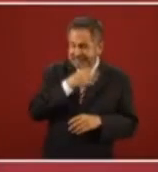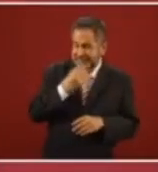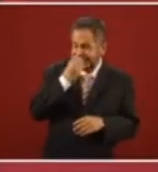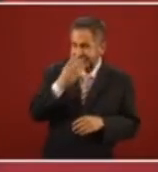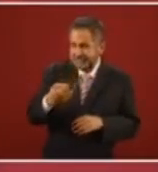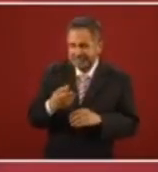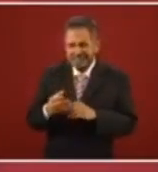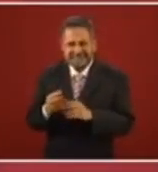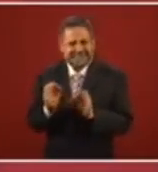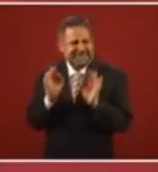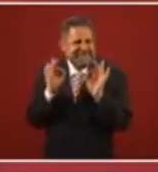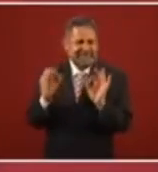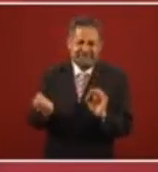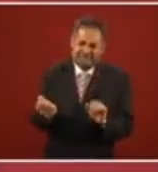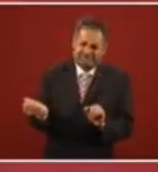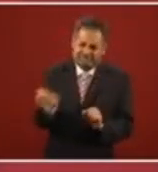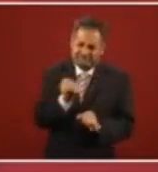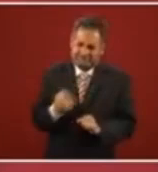artesanales